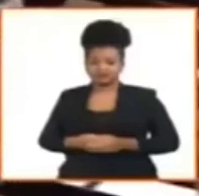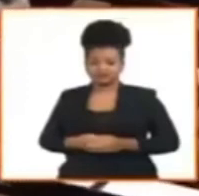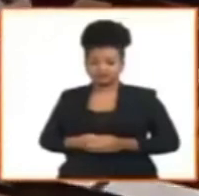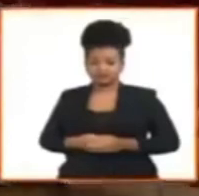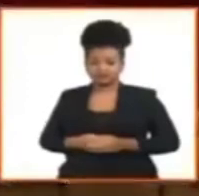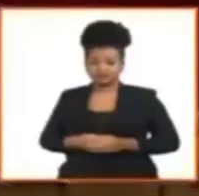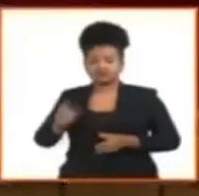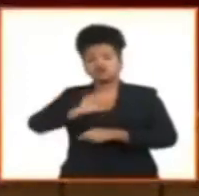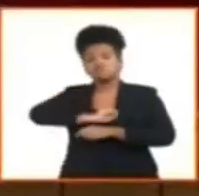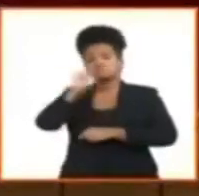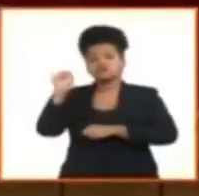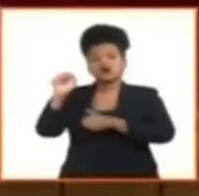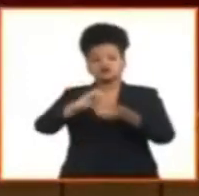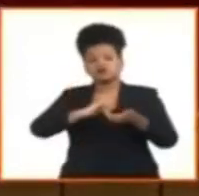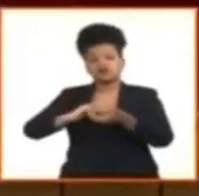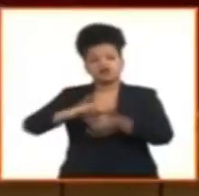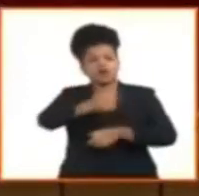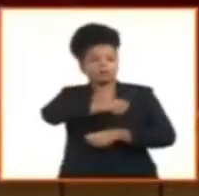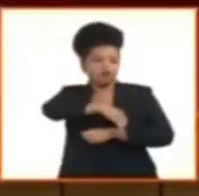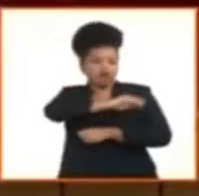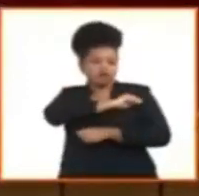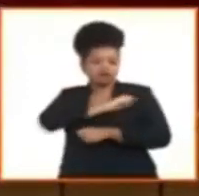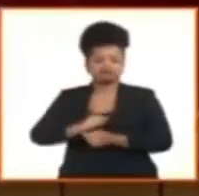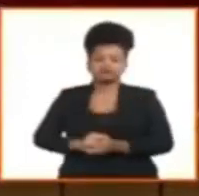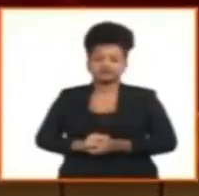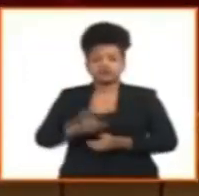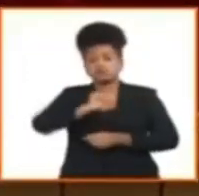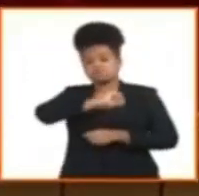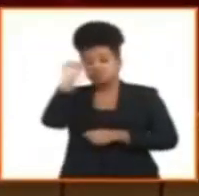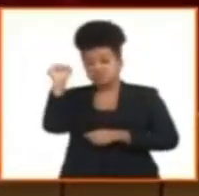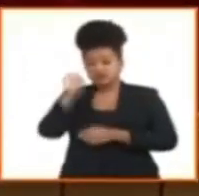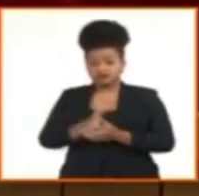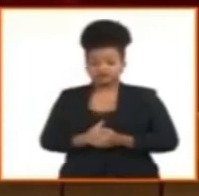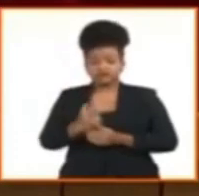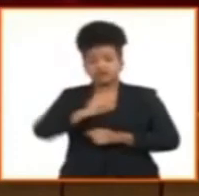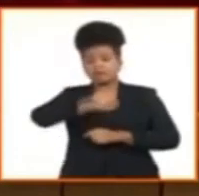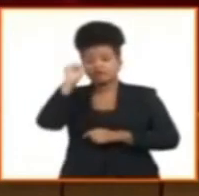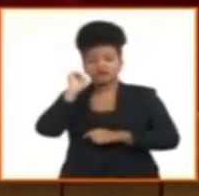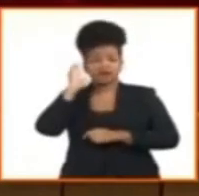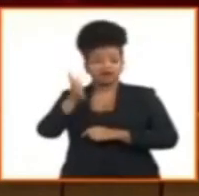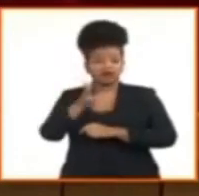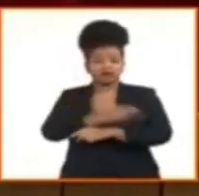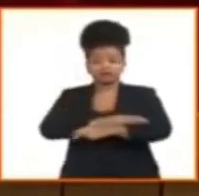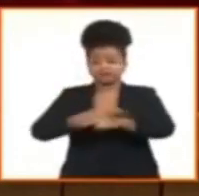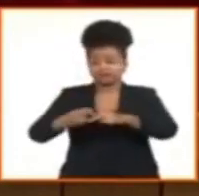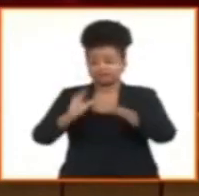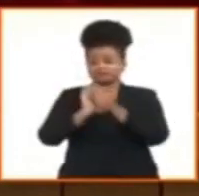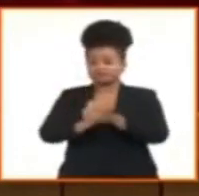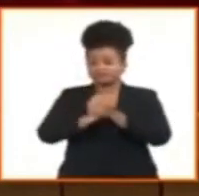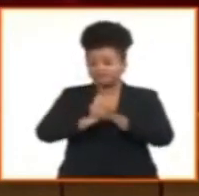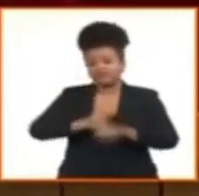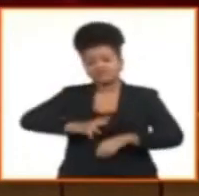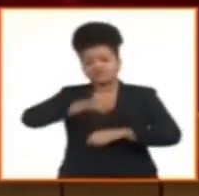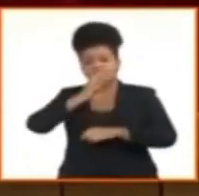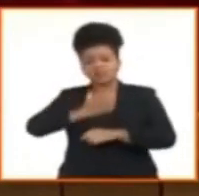la solidaridad entre los pueblos. Viva eternamente el legado solidario de Fidel, Raúl, el